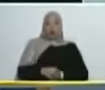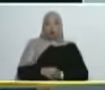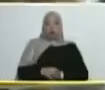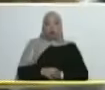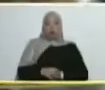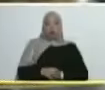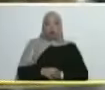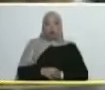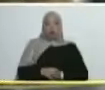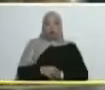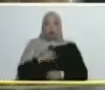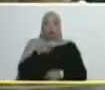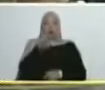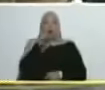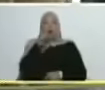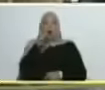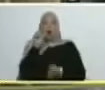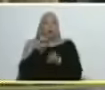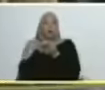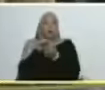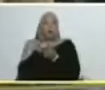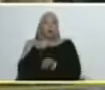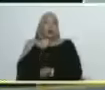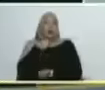¿A ustedes les gusta el agua de coco?